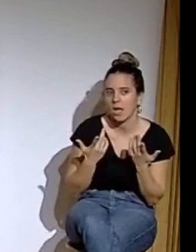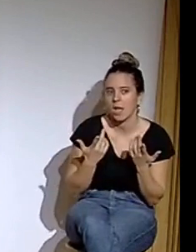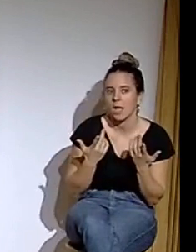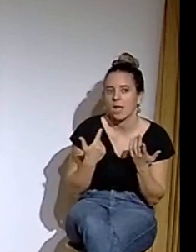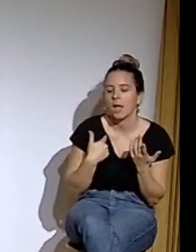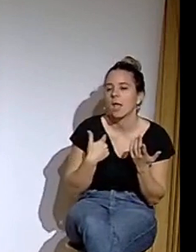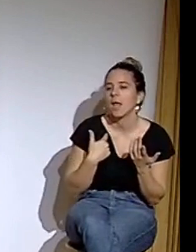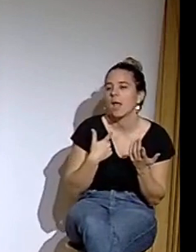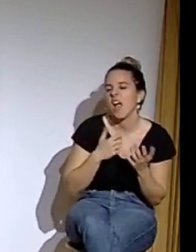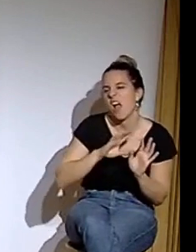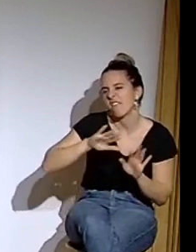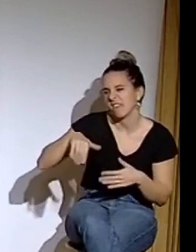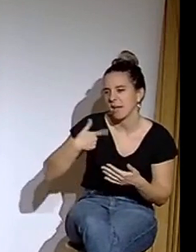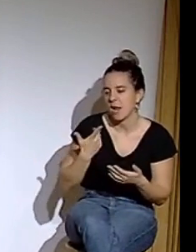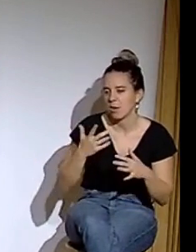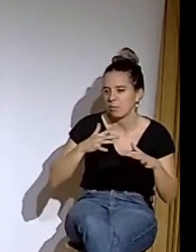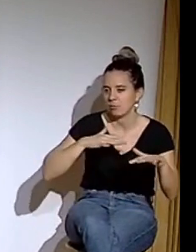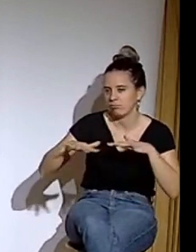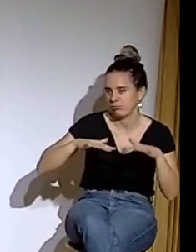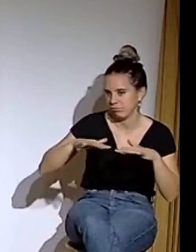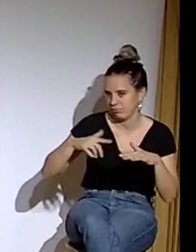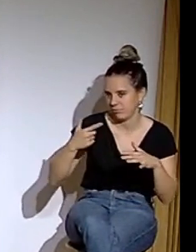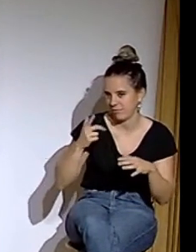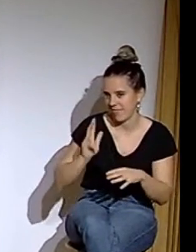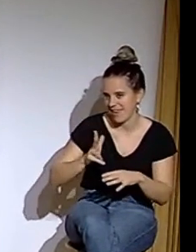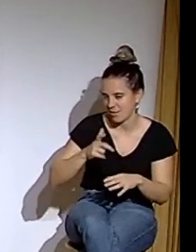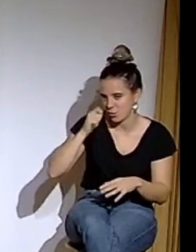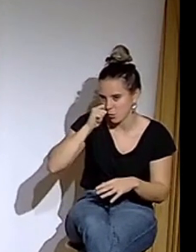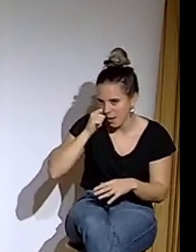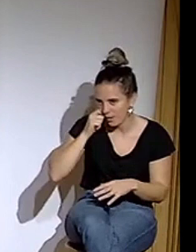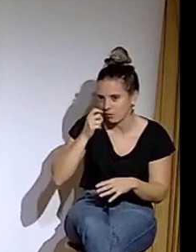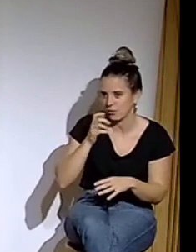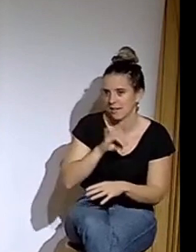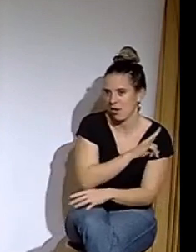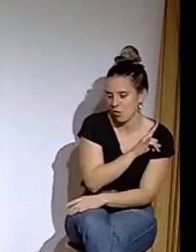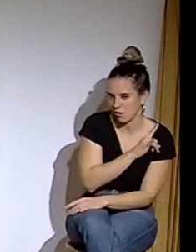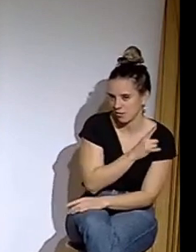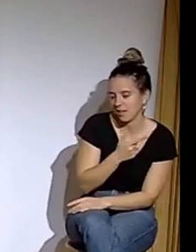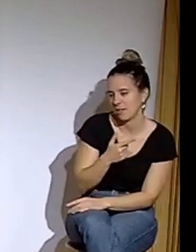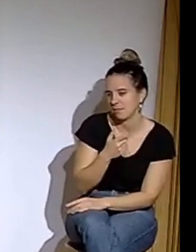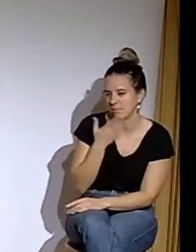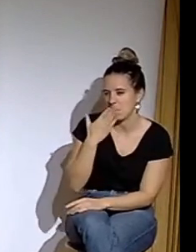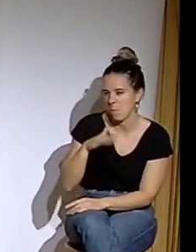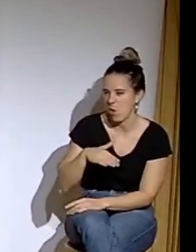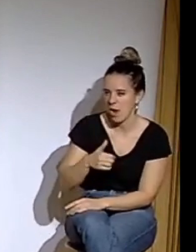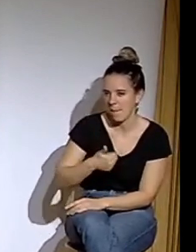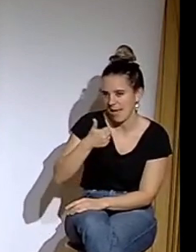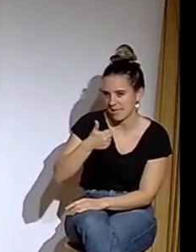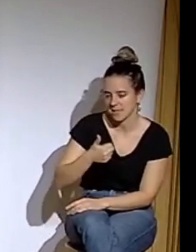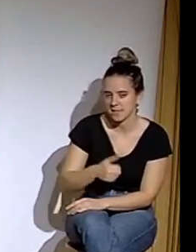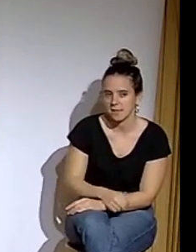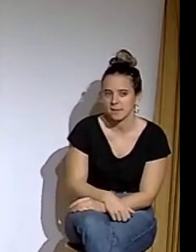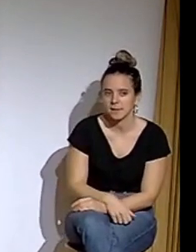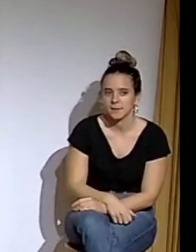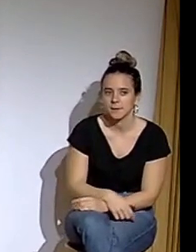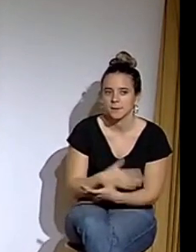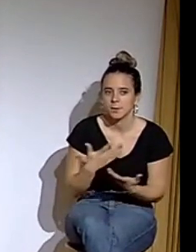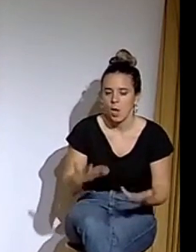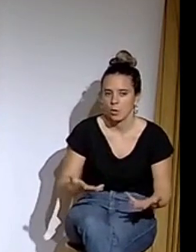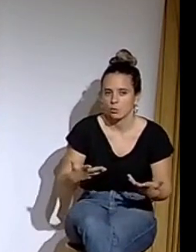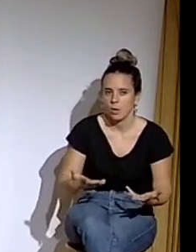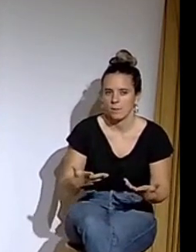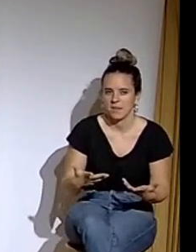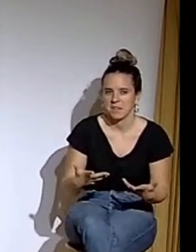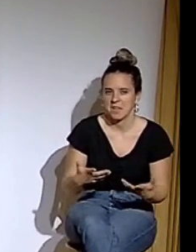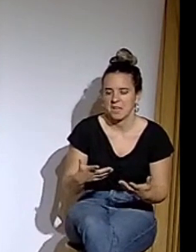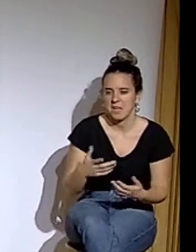ecologista y animalista que molaba mucho más pero a lo que voy no solo es el catolicismo yo por ejemplo actualmente ya hace